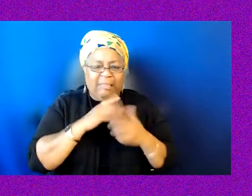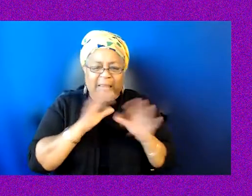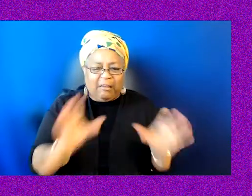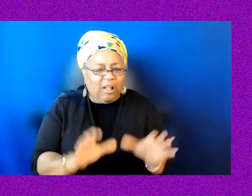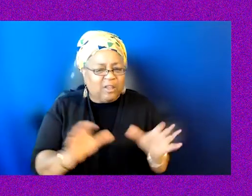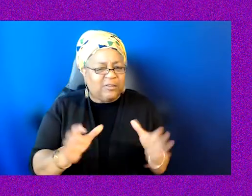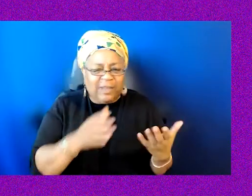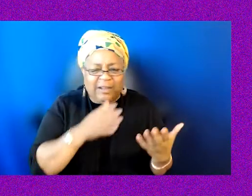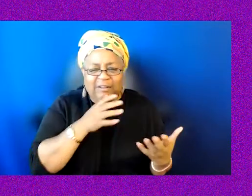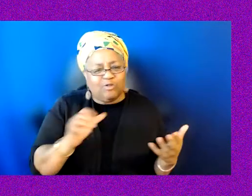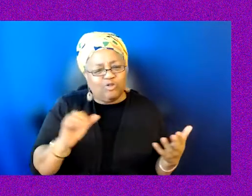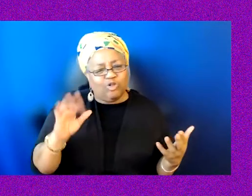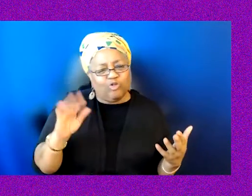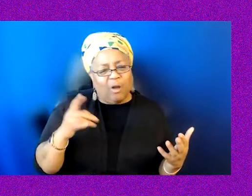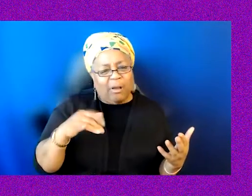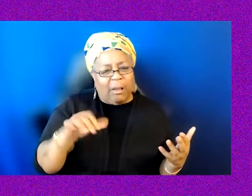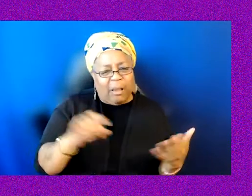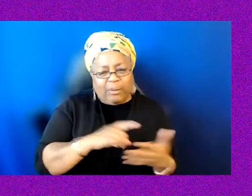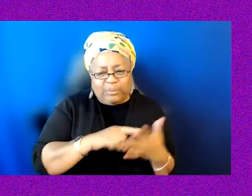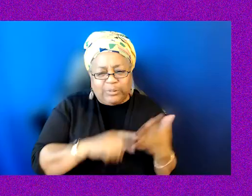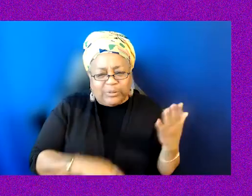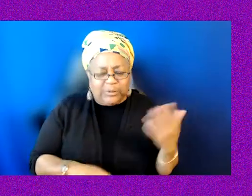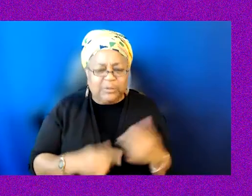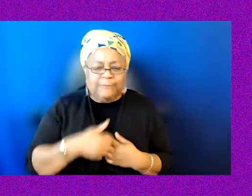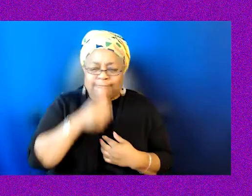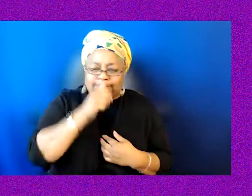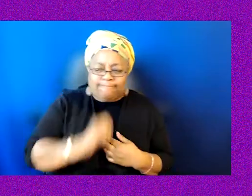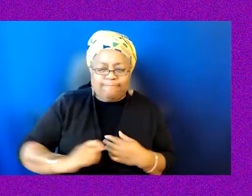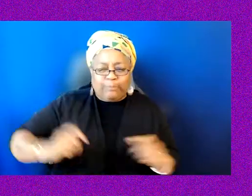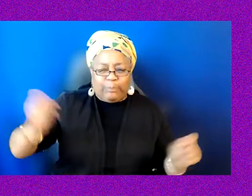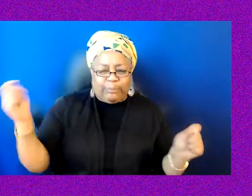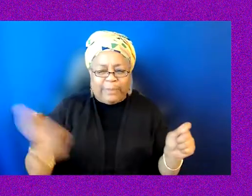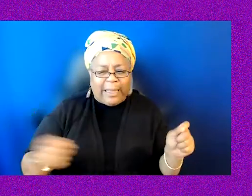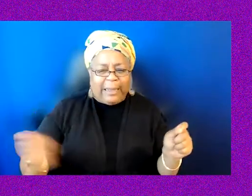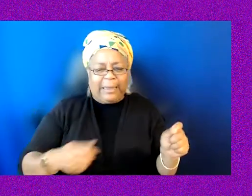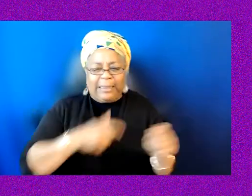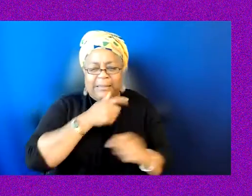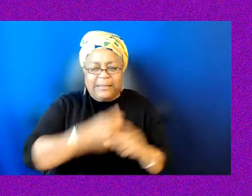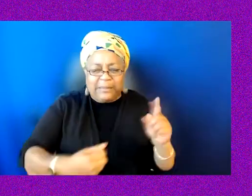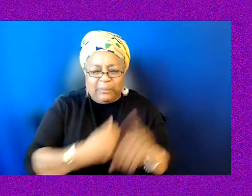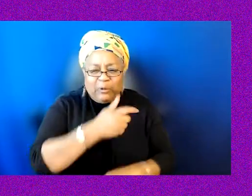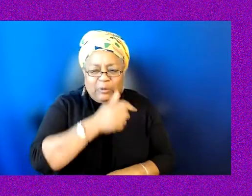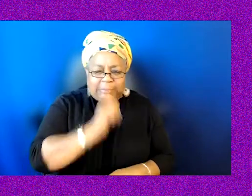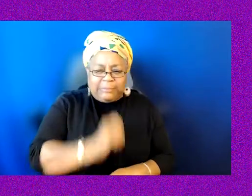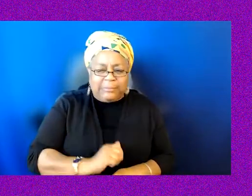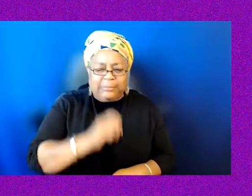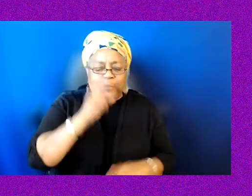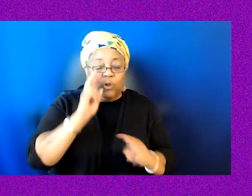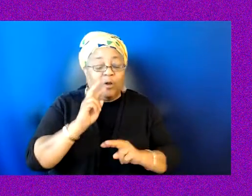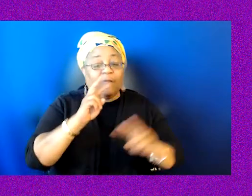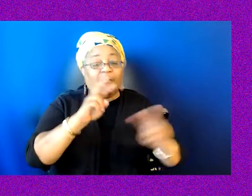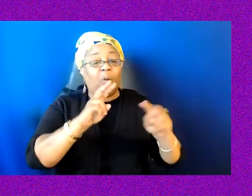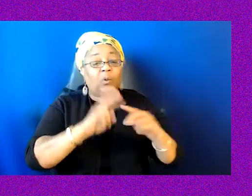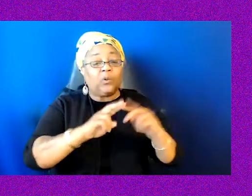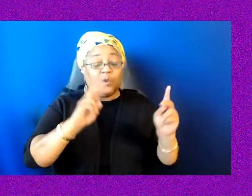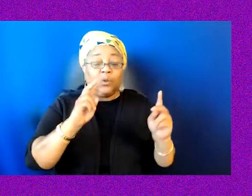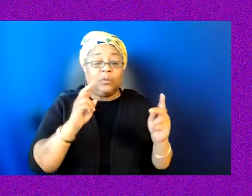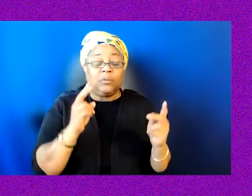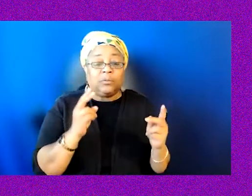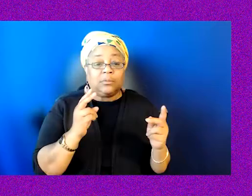Después cultivando algodón, tabaco, lo que sea, arroz, cualquier